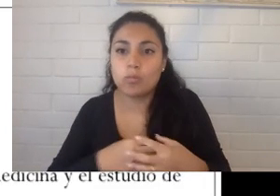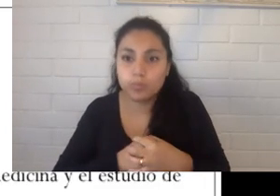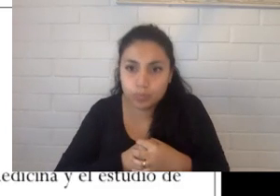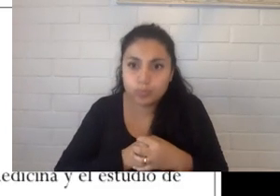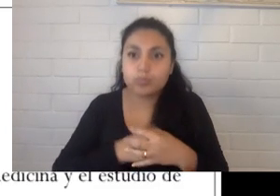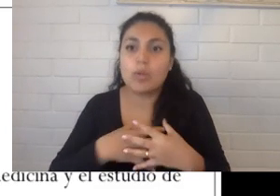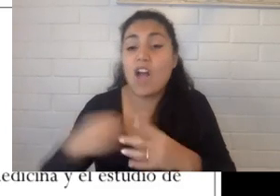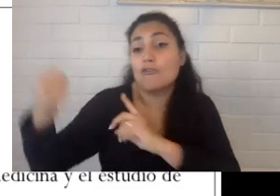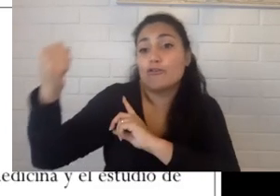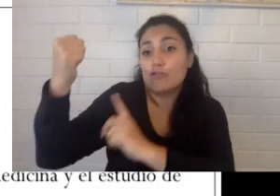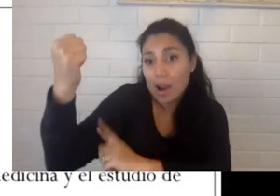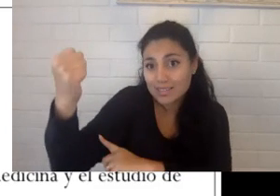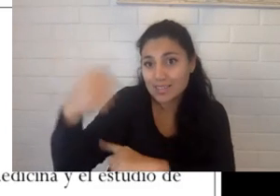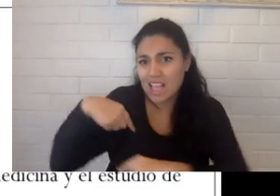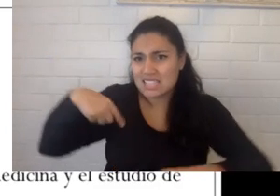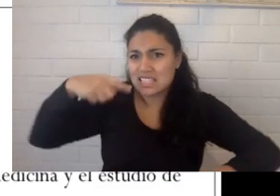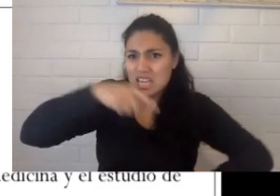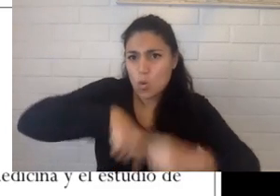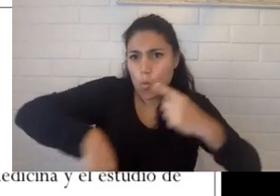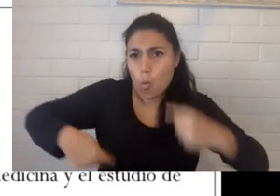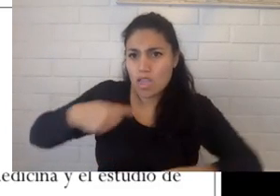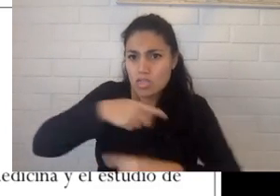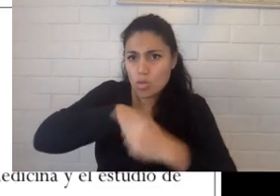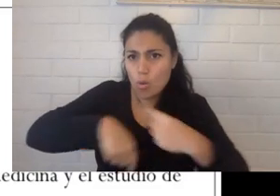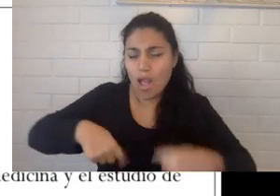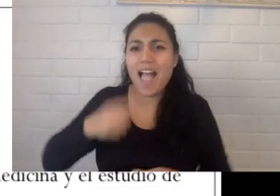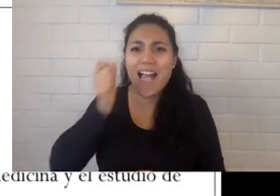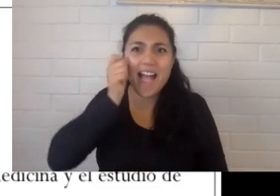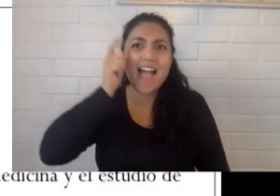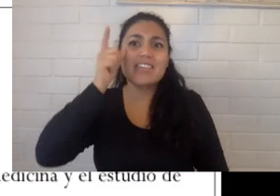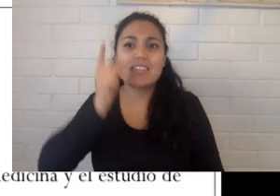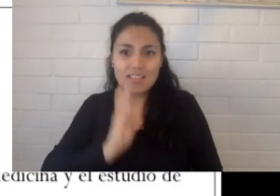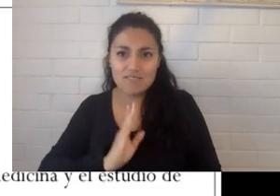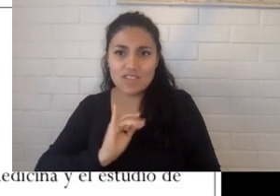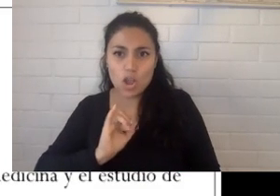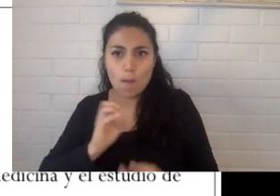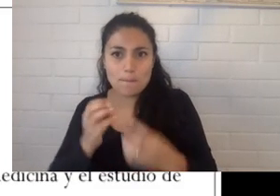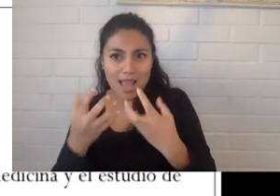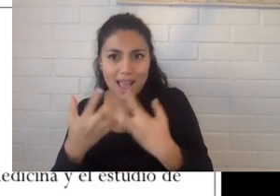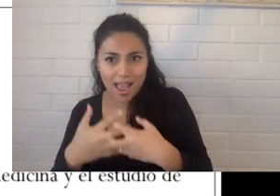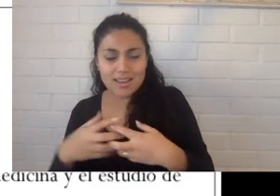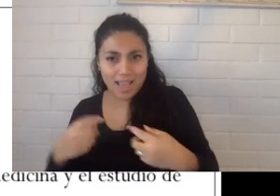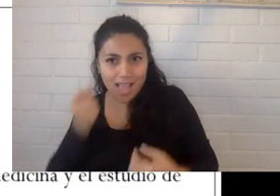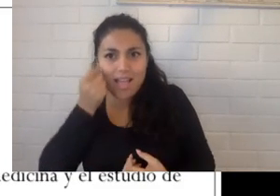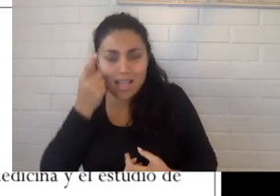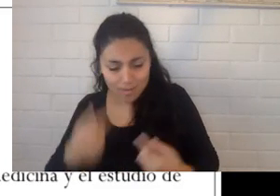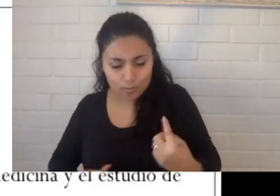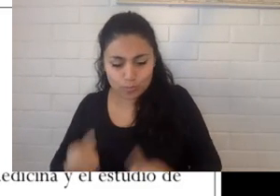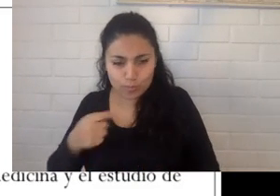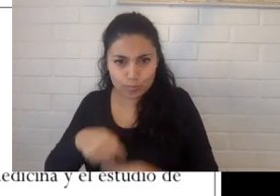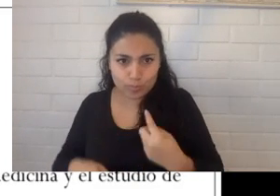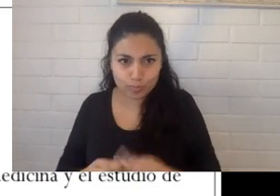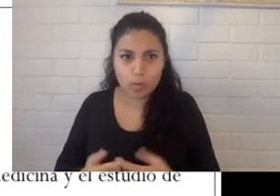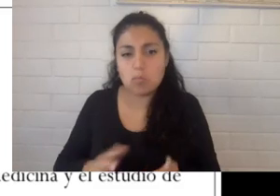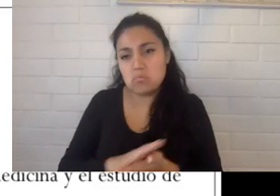de fuerza, es un circuito. Ahí se dispone la biomecánica para poder entender elementos cardiovasculares, ¿ya? O, por ejemplo, otros elementos de